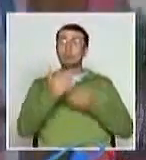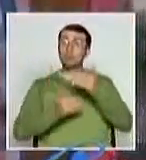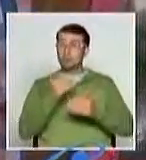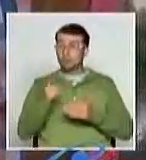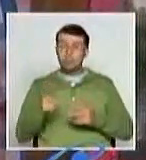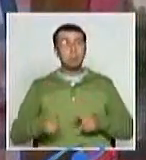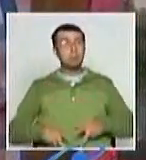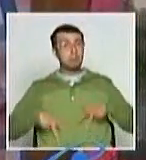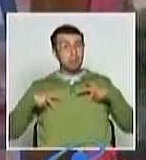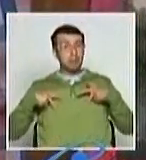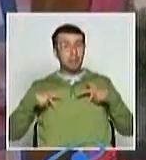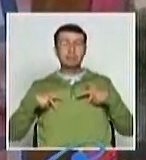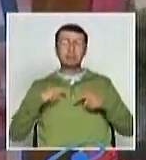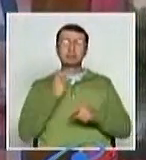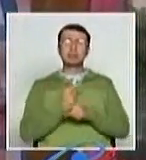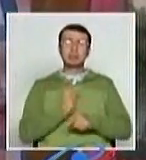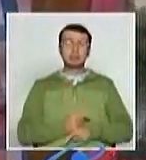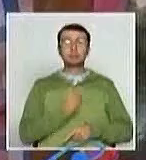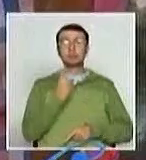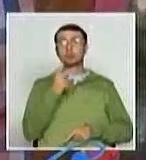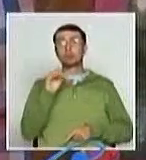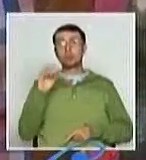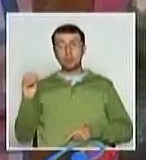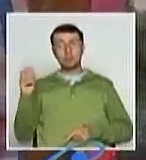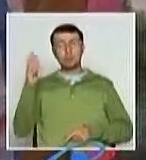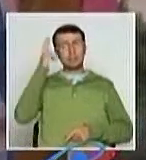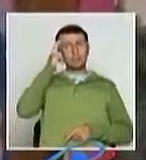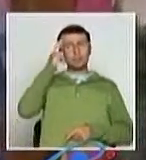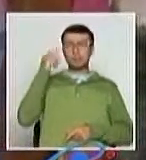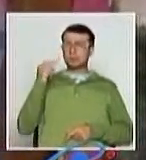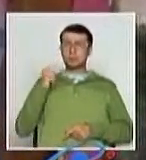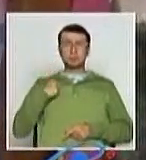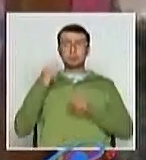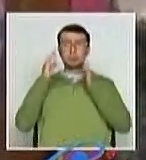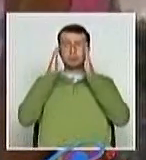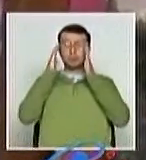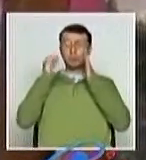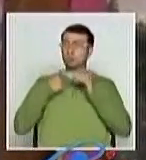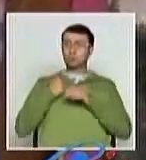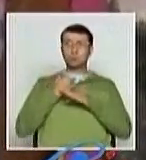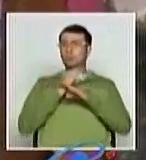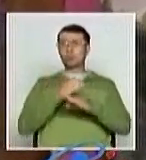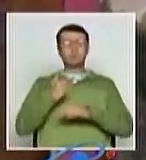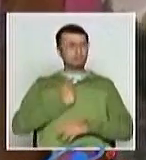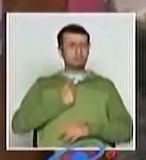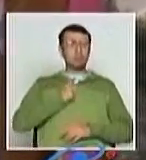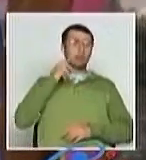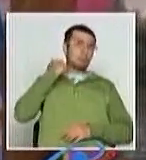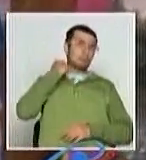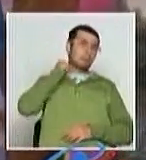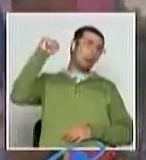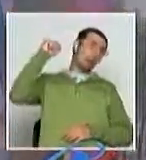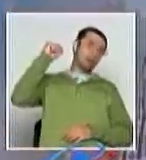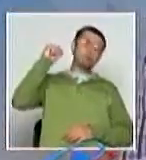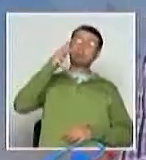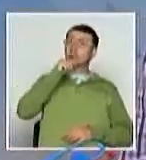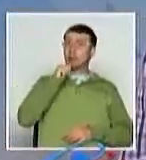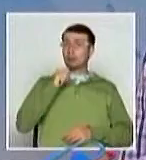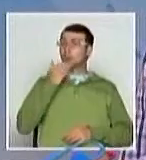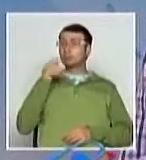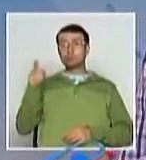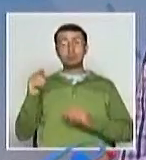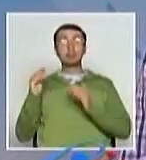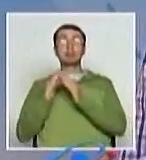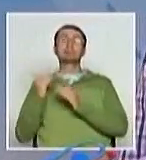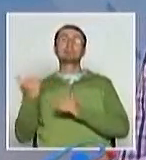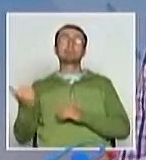ellas 200 razones de Por qué no suicidarse este tema tocó las puertas de mi casa y mi